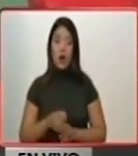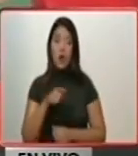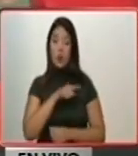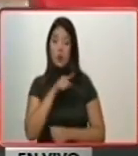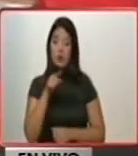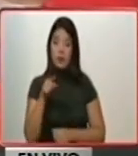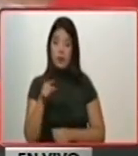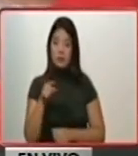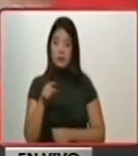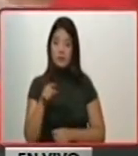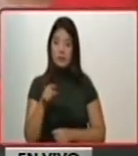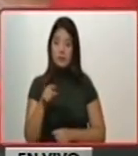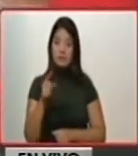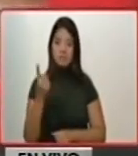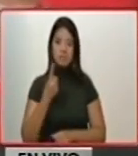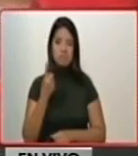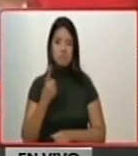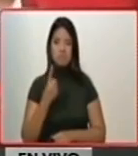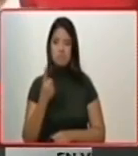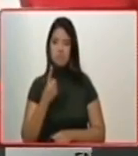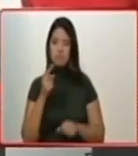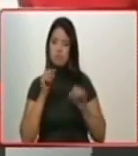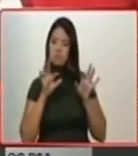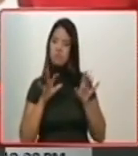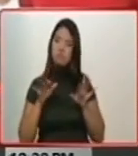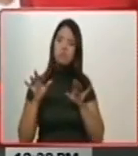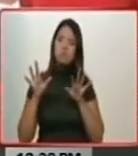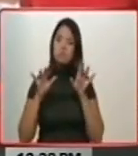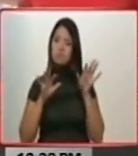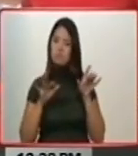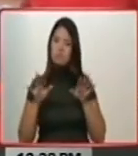ustedes solamente para usarlos